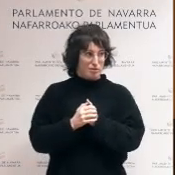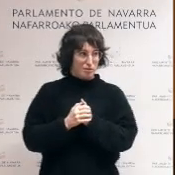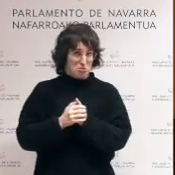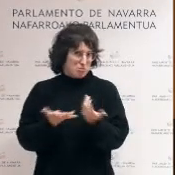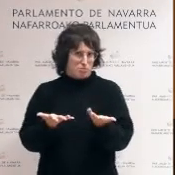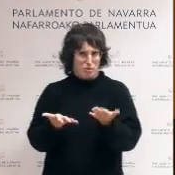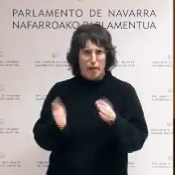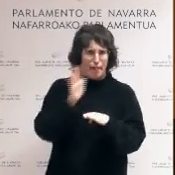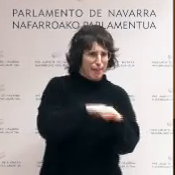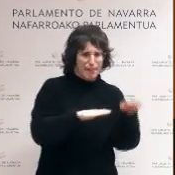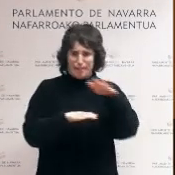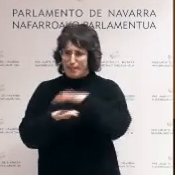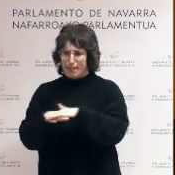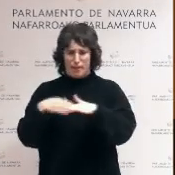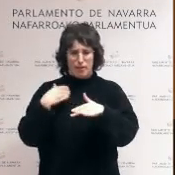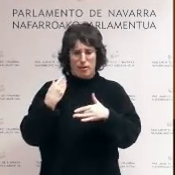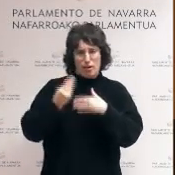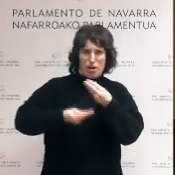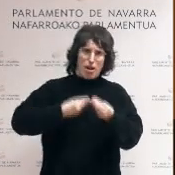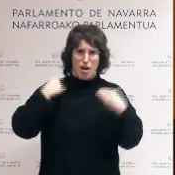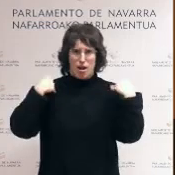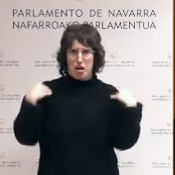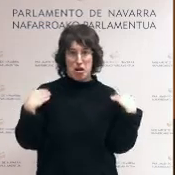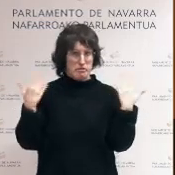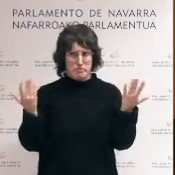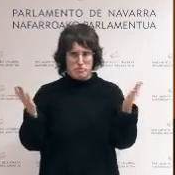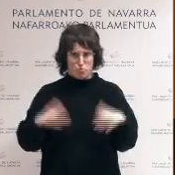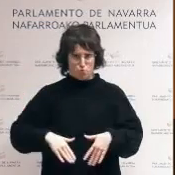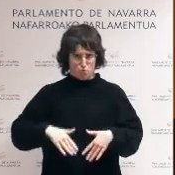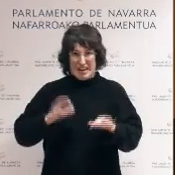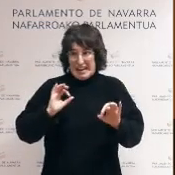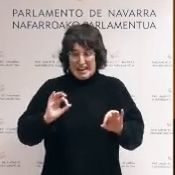competencial ni hay voluntad política, sino foralidad.